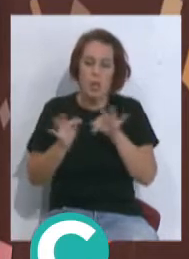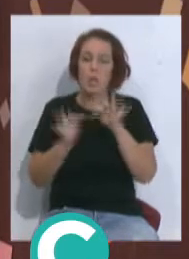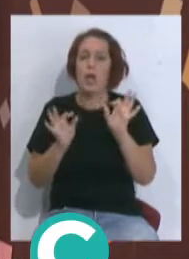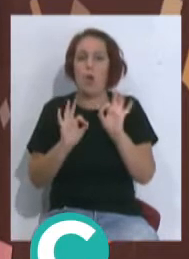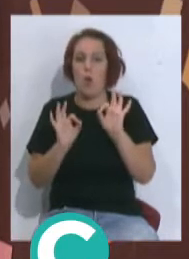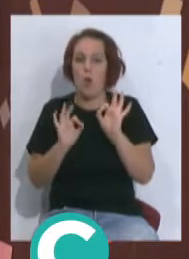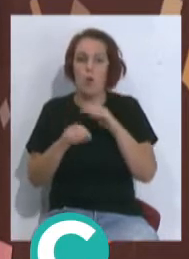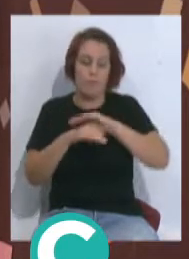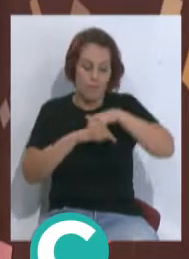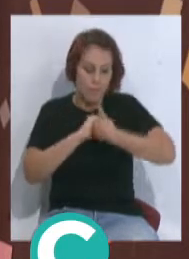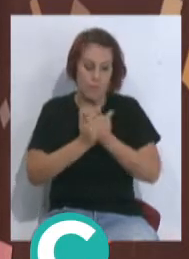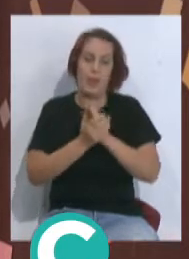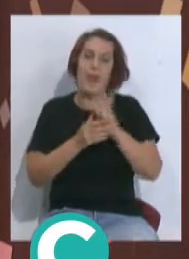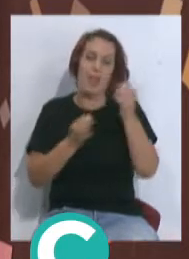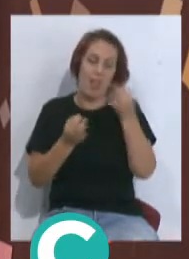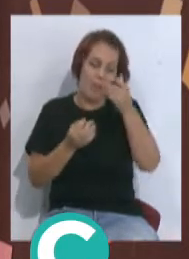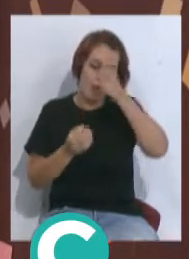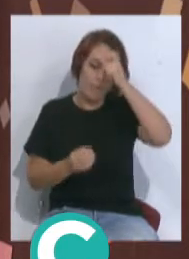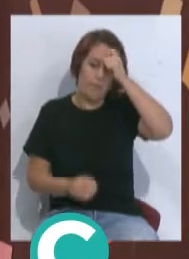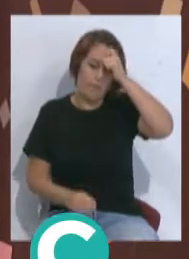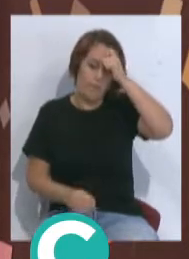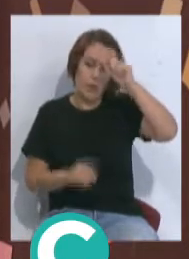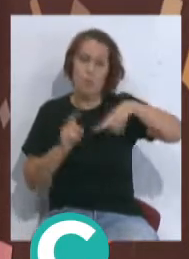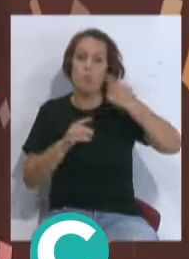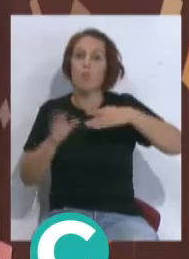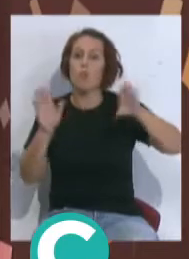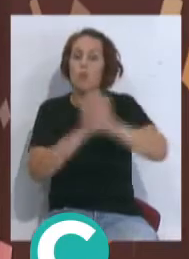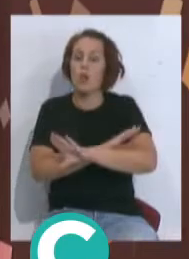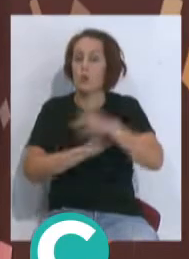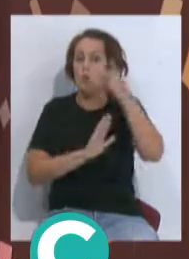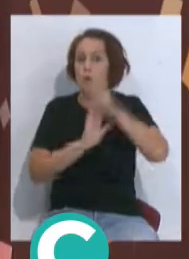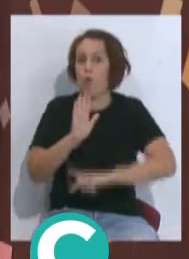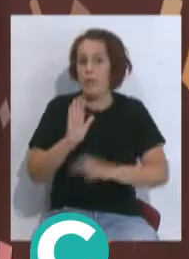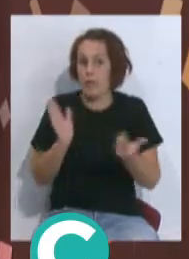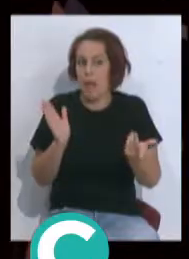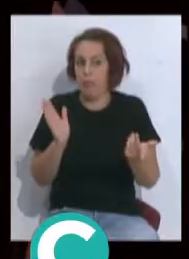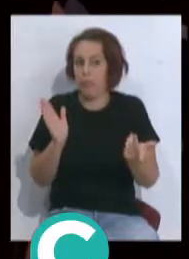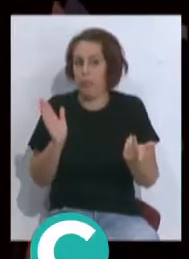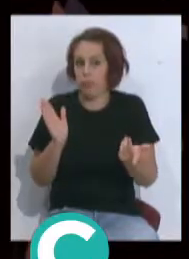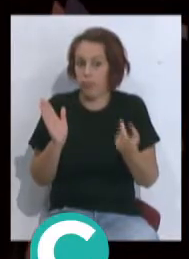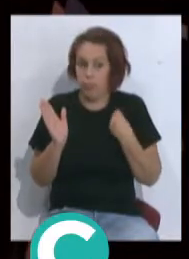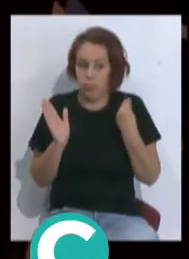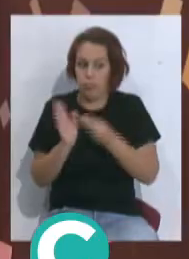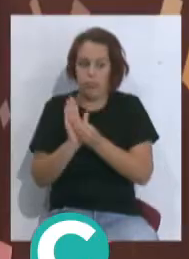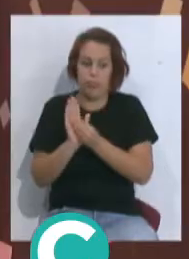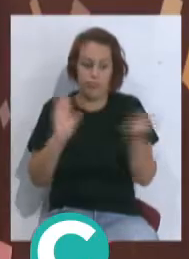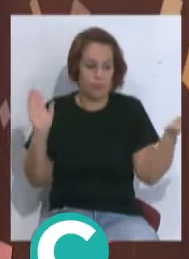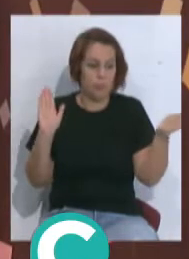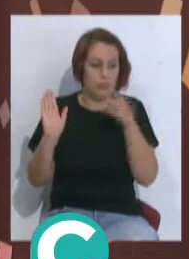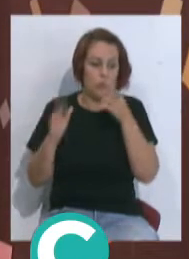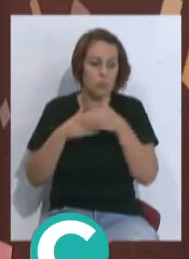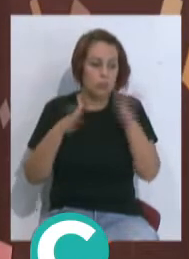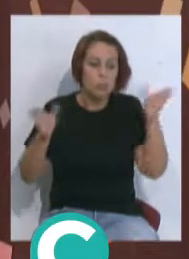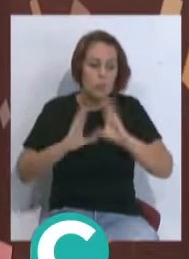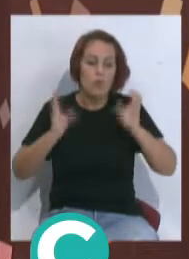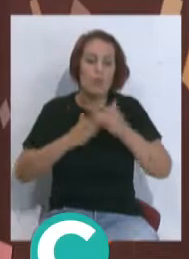tenga que ponerse gel, le tengan que tomar la temperatura, etcétera, etcétera, y que después por la noche esa normativa prácticamente desaparezca porque se abren las puertas